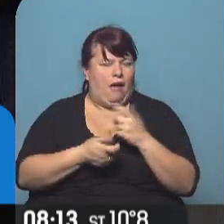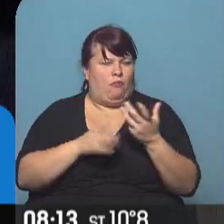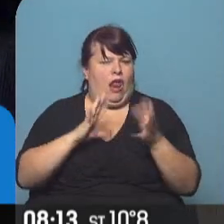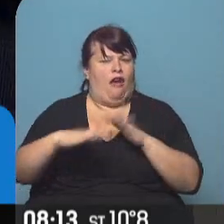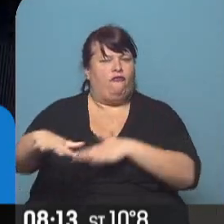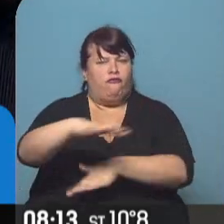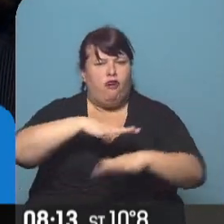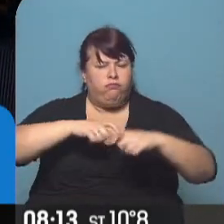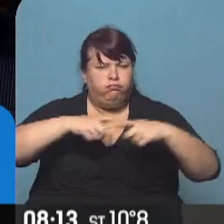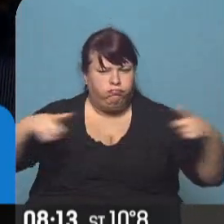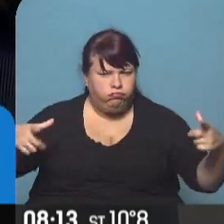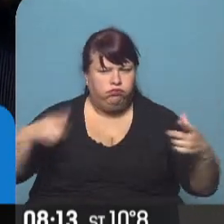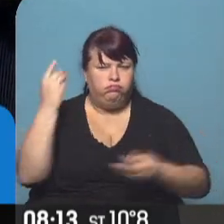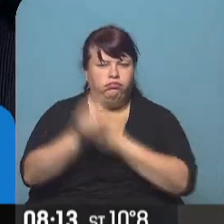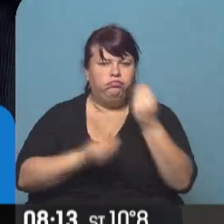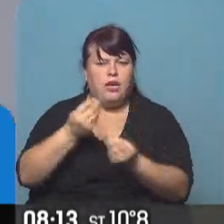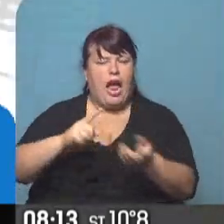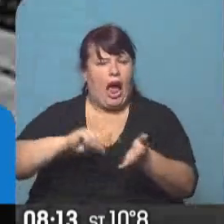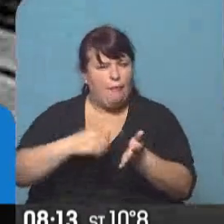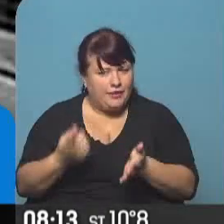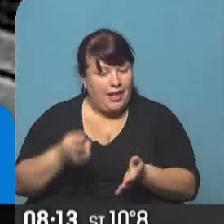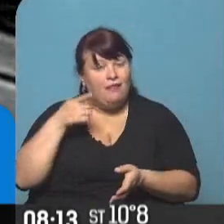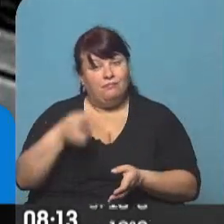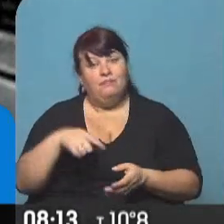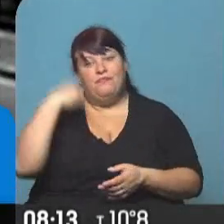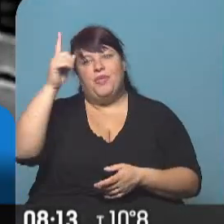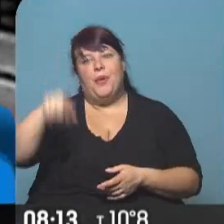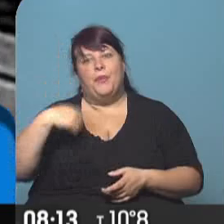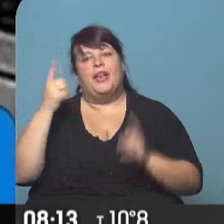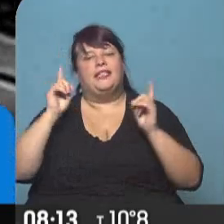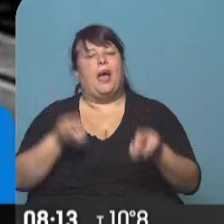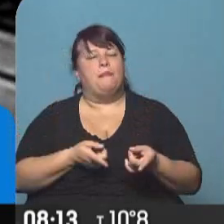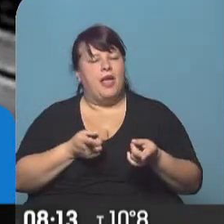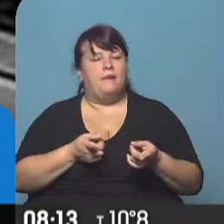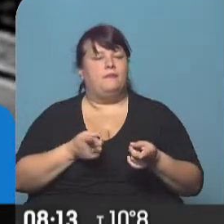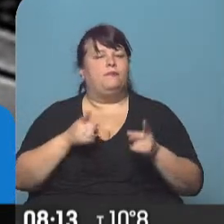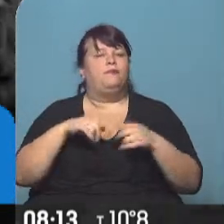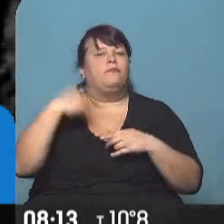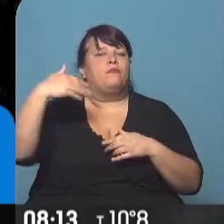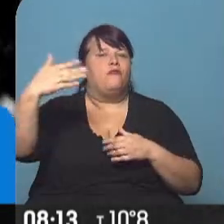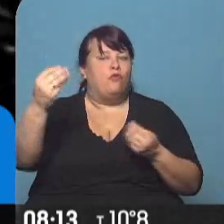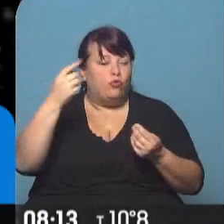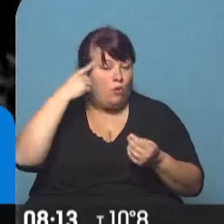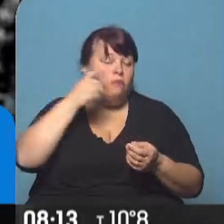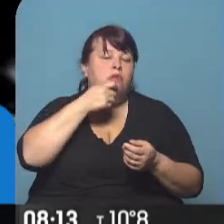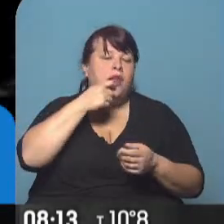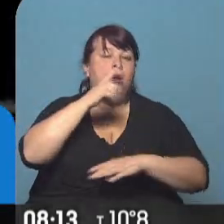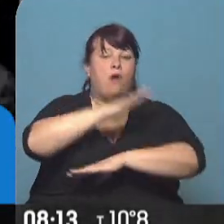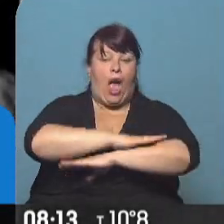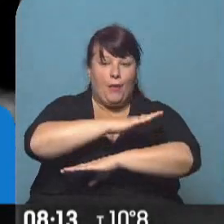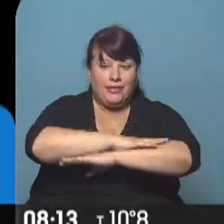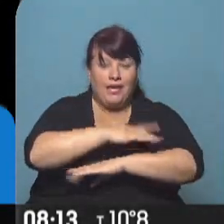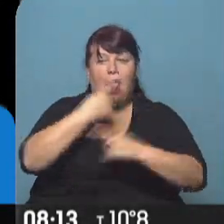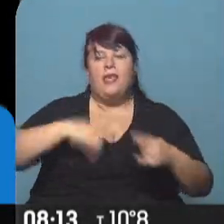¿no? Una densificación muy grande en la capital y eso repercutía a su vez también con la prosperidad que, por ejemplo, en Avellaneda